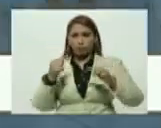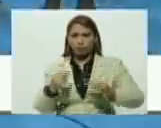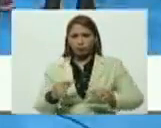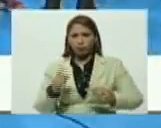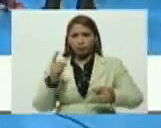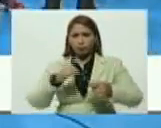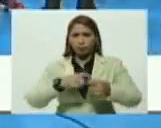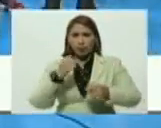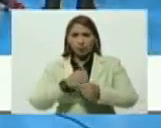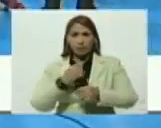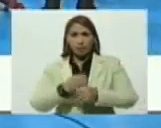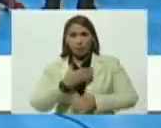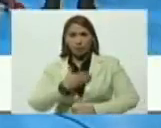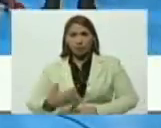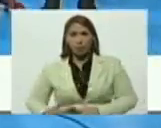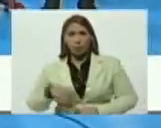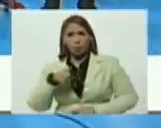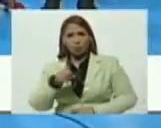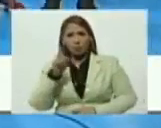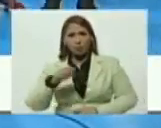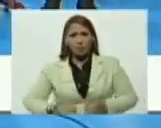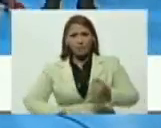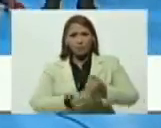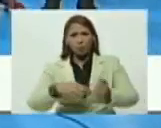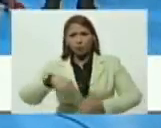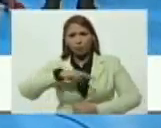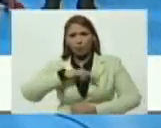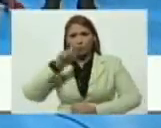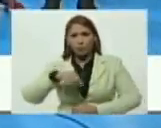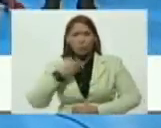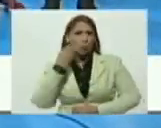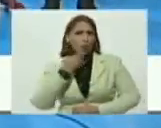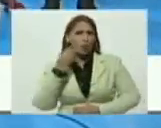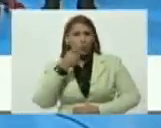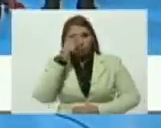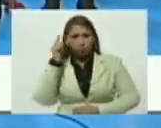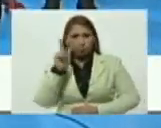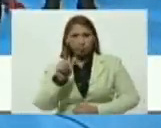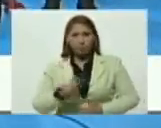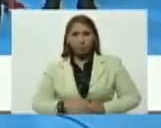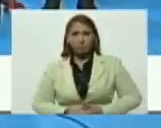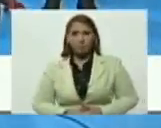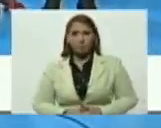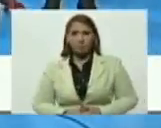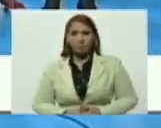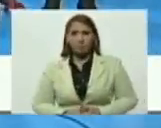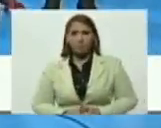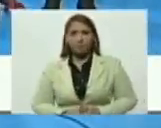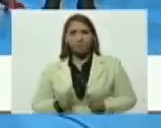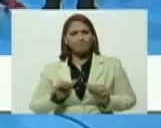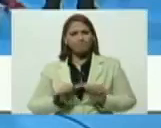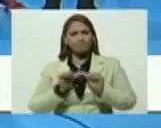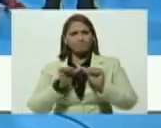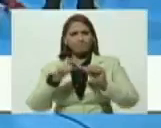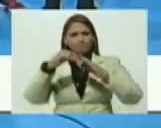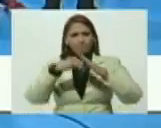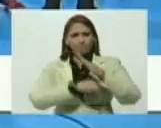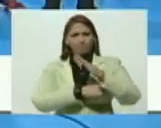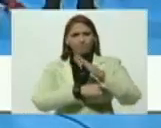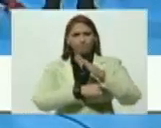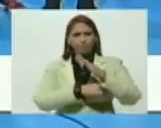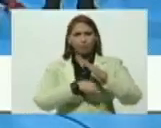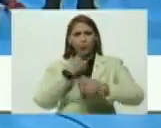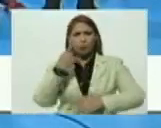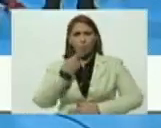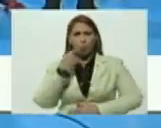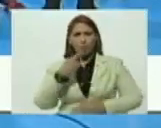laboral, presidente, usted cuenta con nosotros, con la juventud del Partido Socialista de Venezuela, a seguir profundizando las